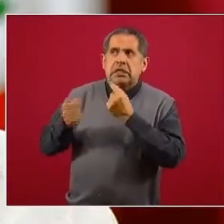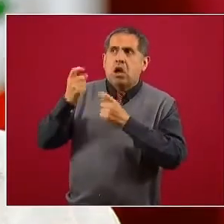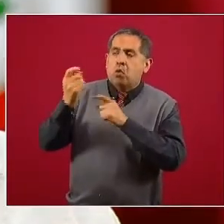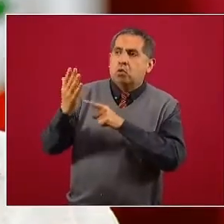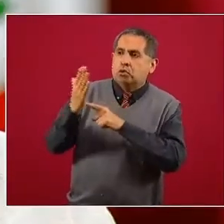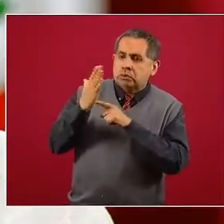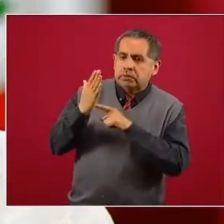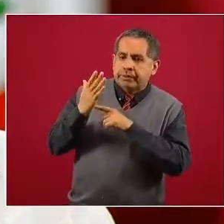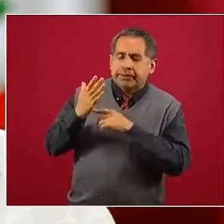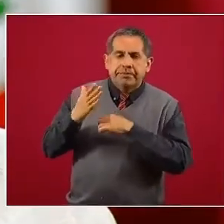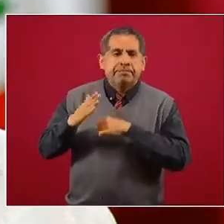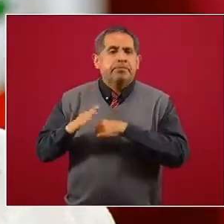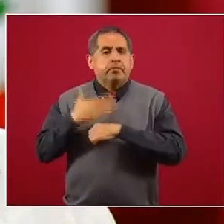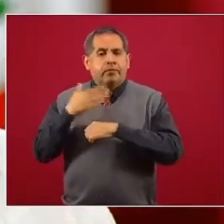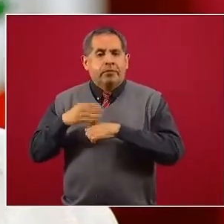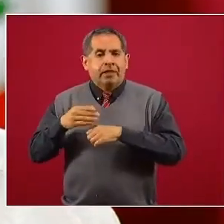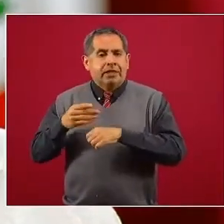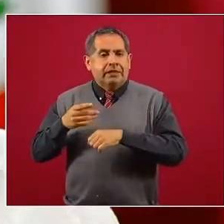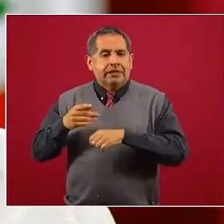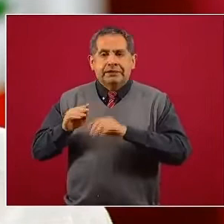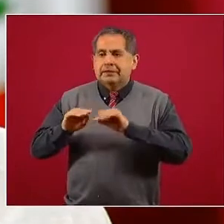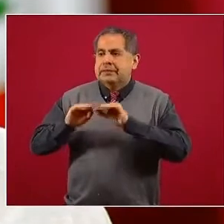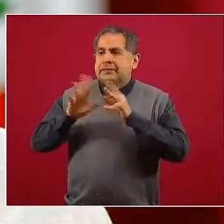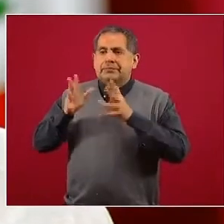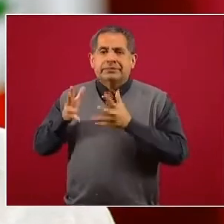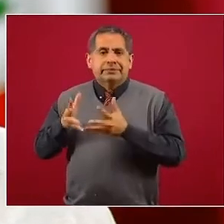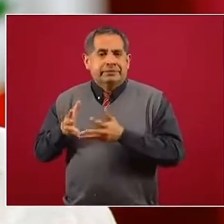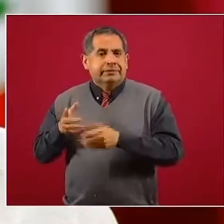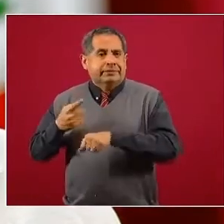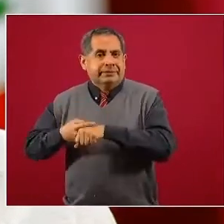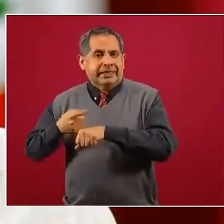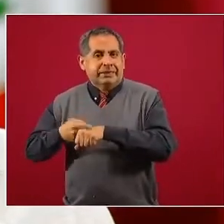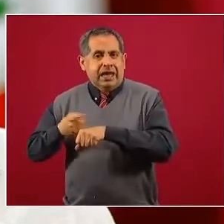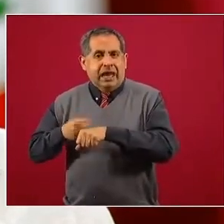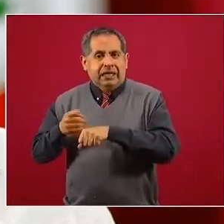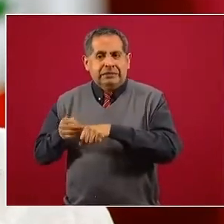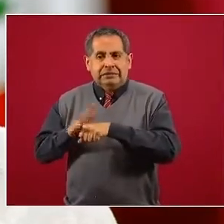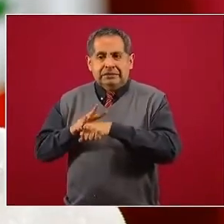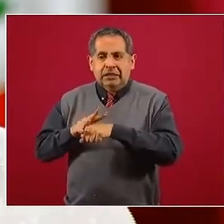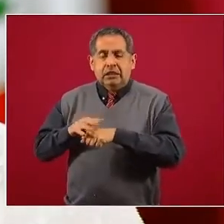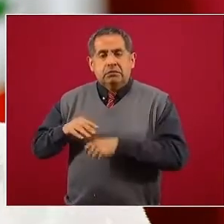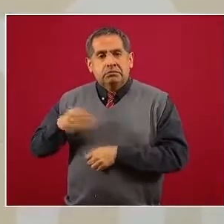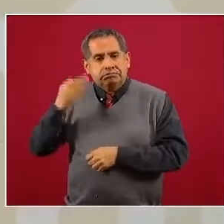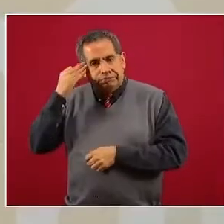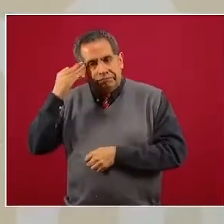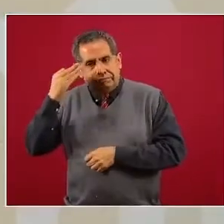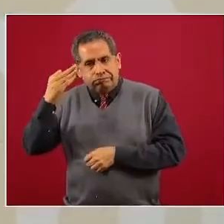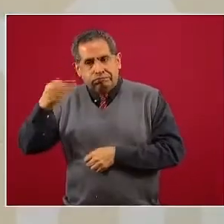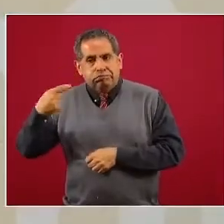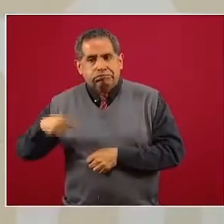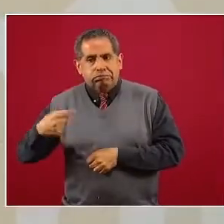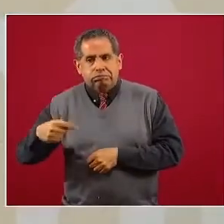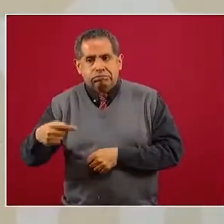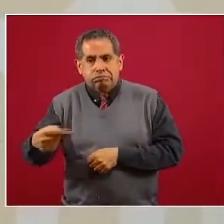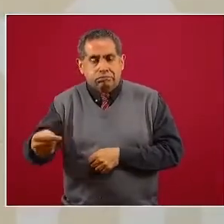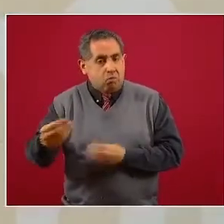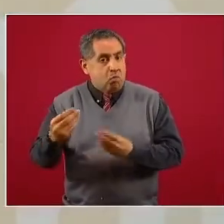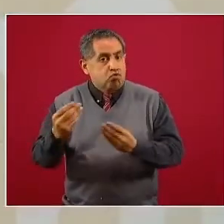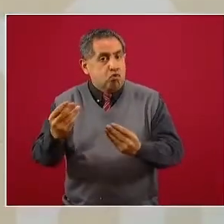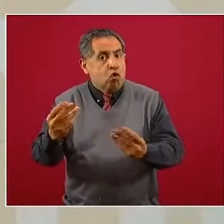muestras de por qué la epidemia puede ser tan prolongada. La epidemia va a ser prolongada. Esta mañana varios de